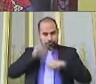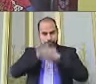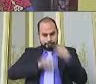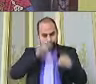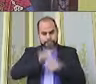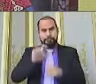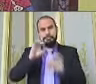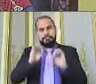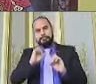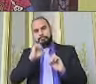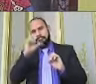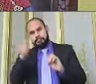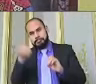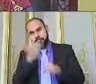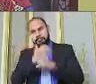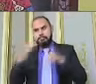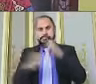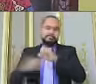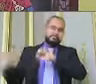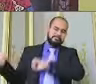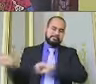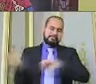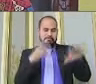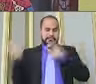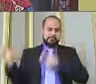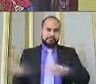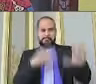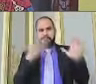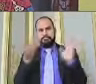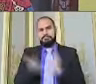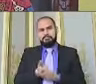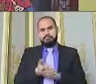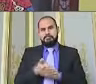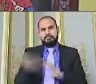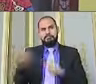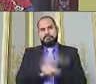otro tipo de mercancías, ¿no? Entonces, en ese sentido, la Secretaría busca